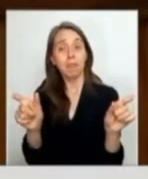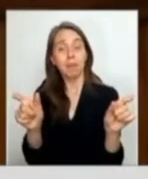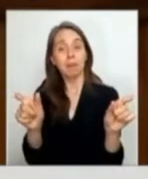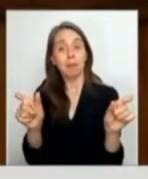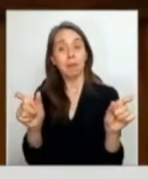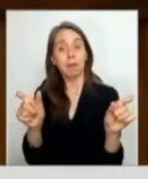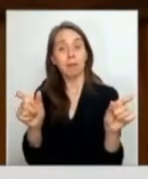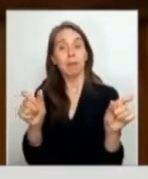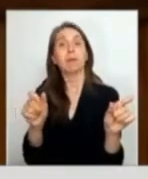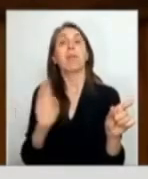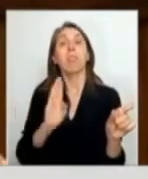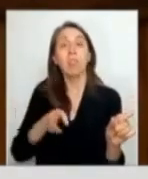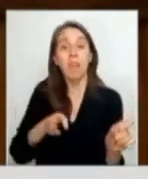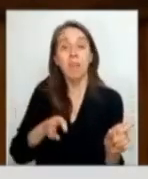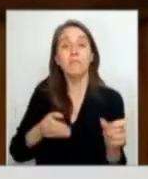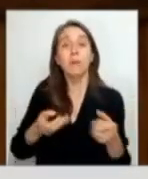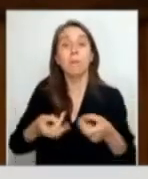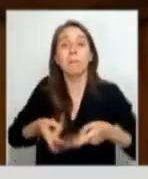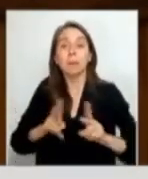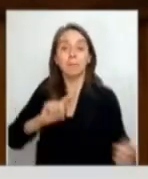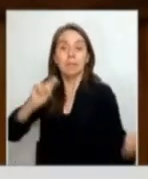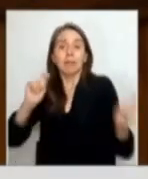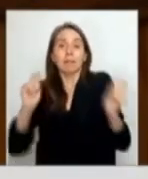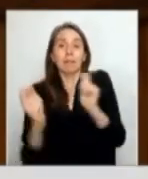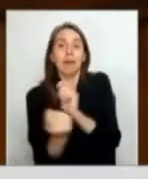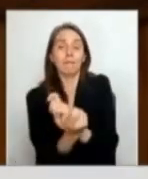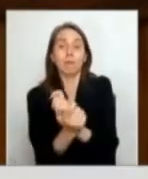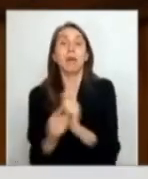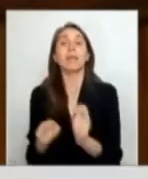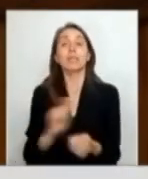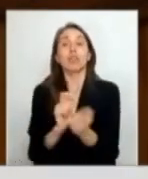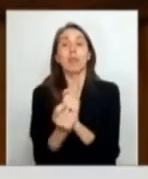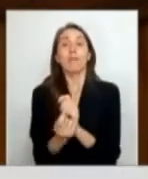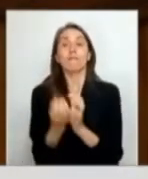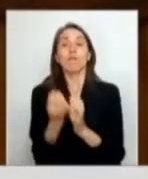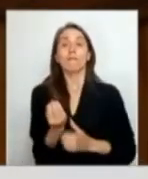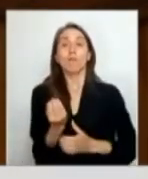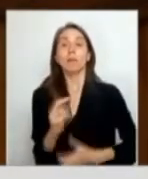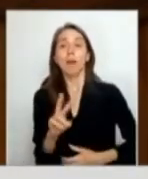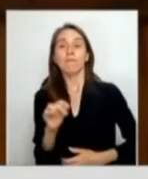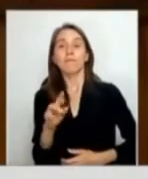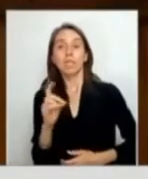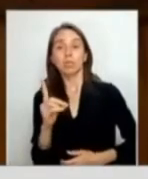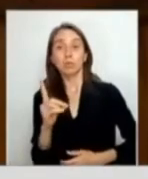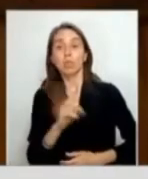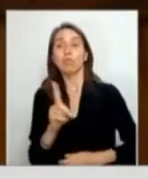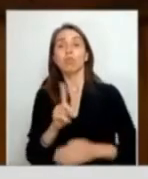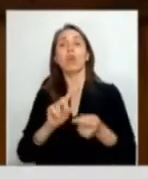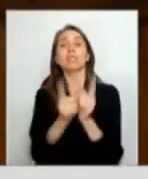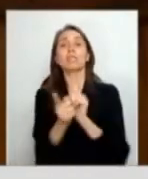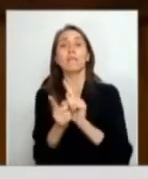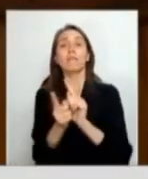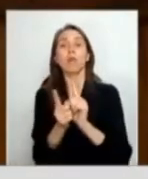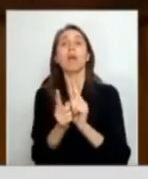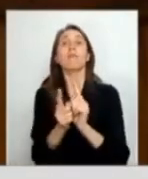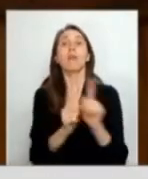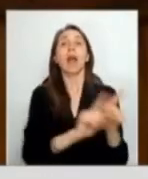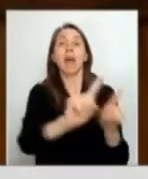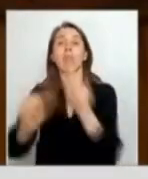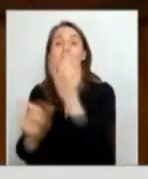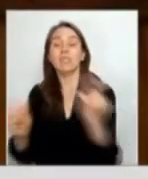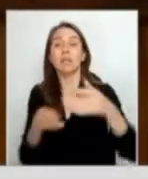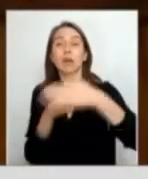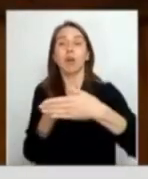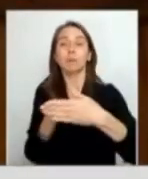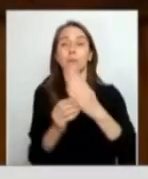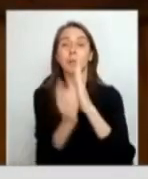transformadora y hay que transformarla en una virtud y no en un obstáculo para el progreso del país. Por lo tanto, ella no puede significar,